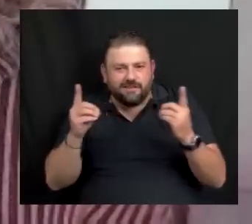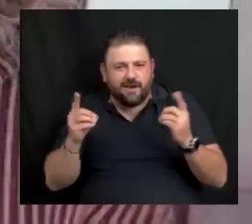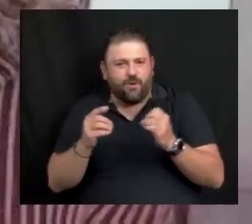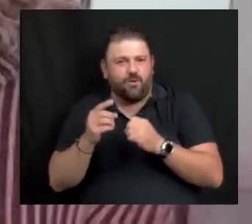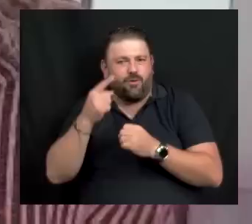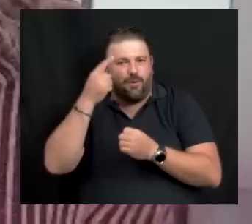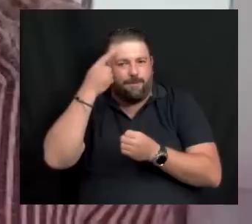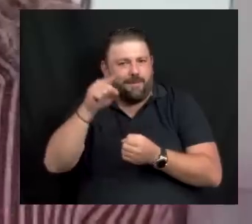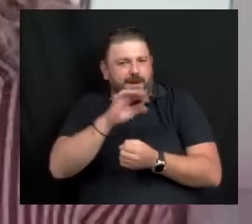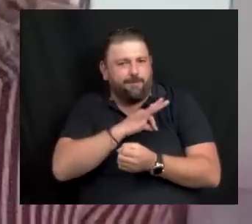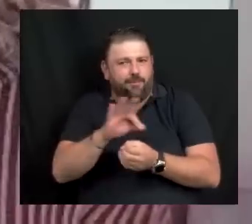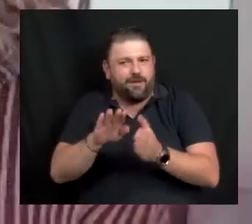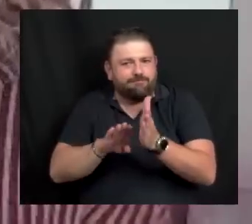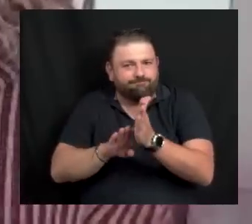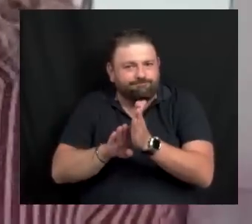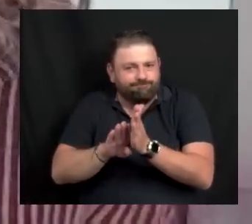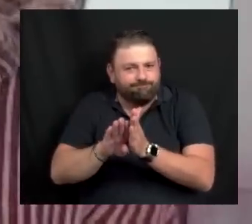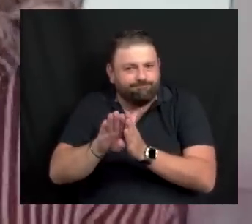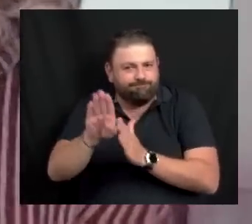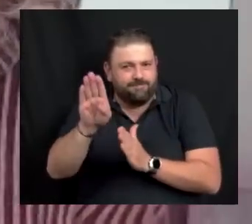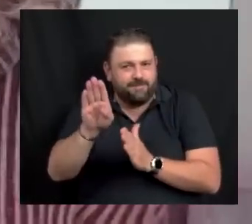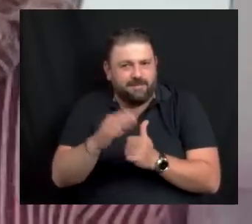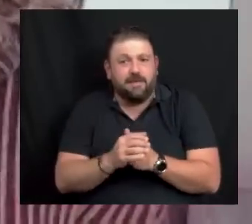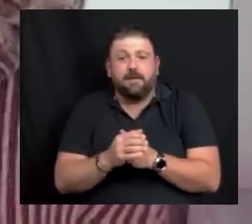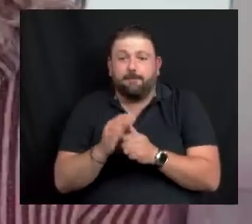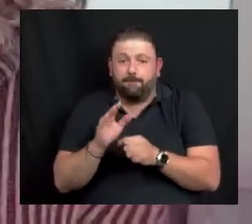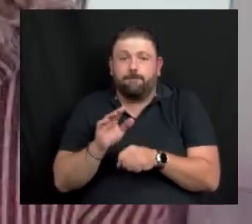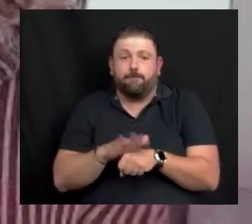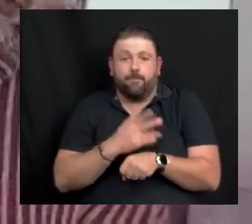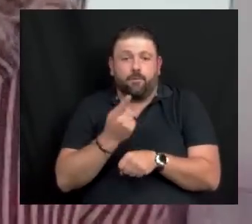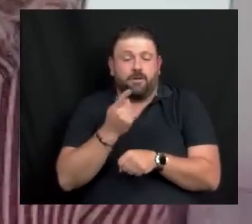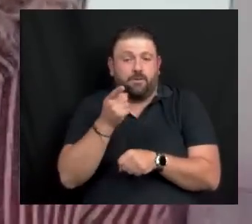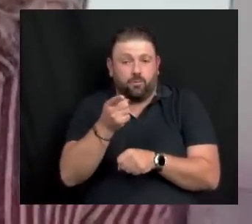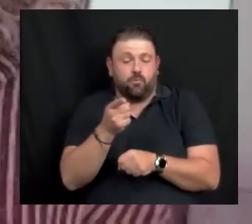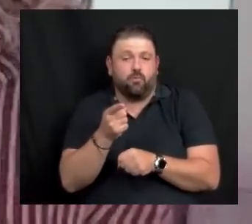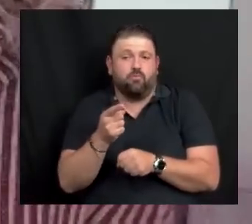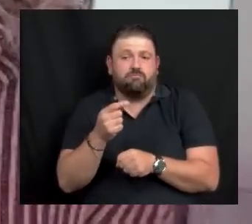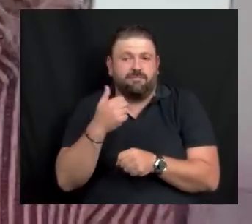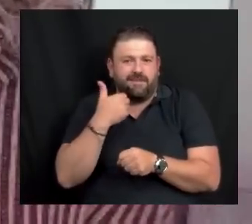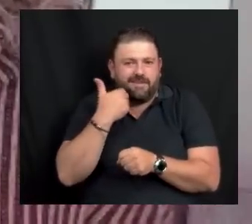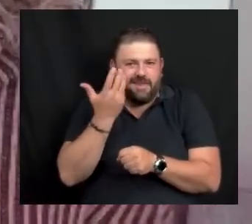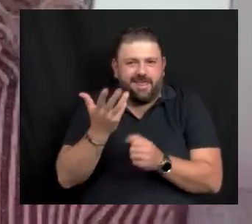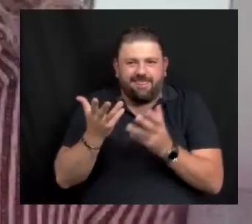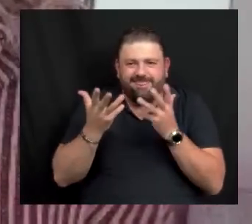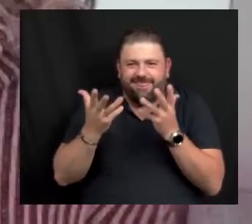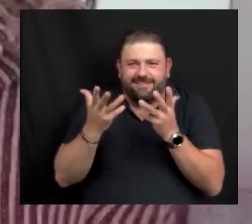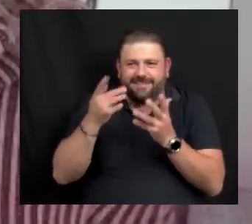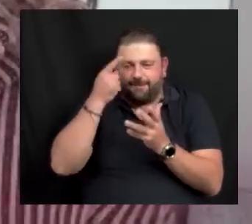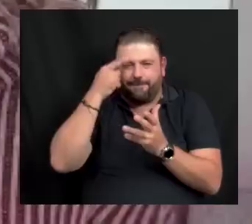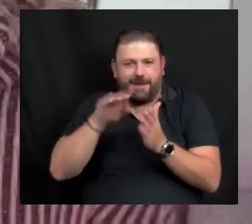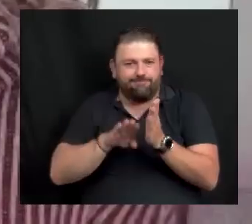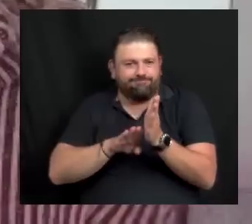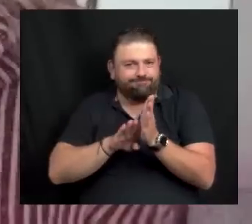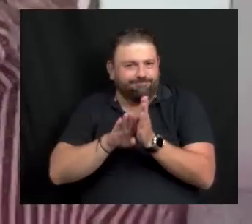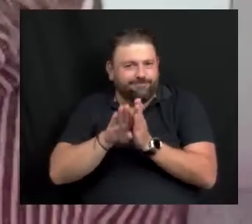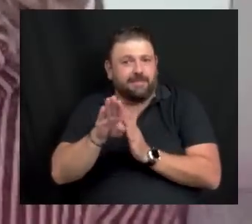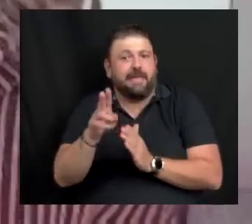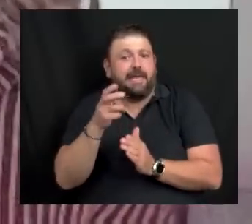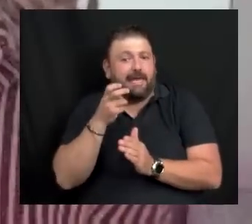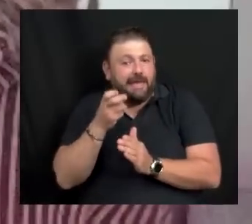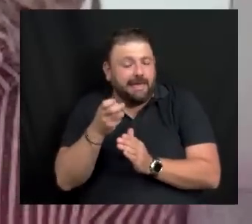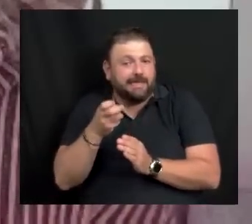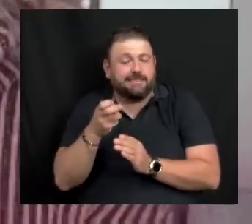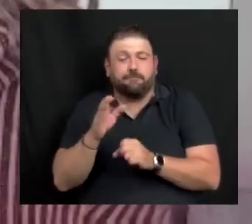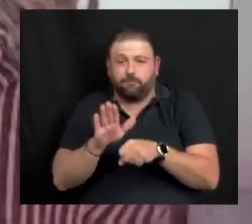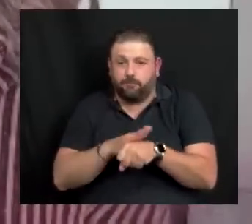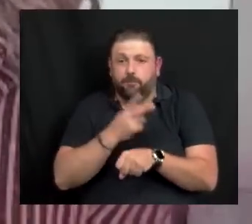Fíjense bien, este 2023 va generando en cada uno de nosotros la posibilidad de crecer, porque sabemos que es el momento